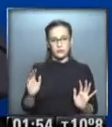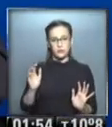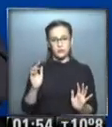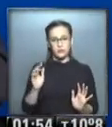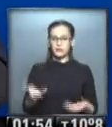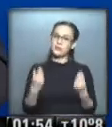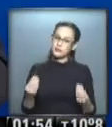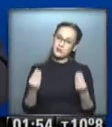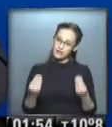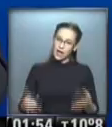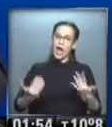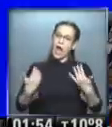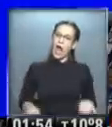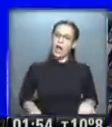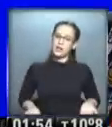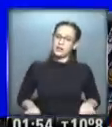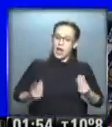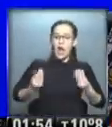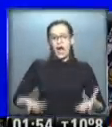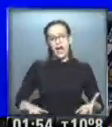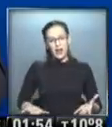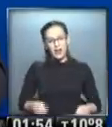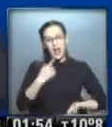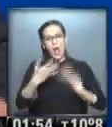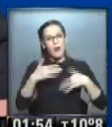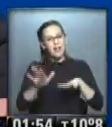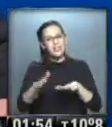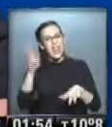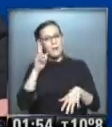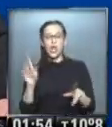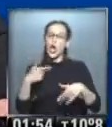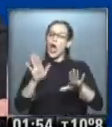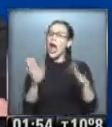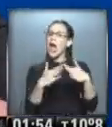Melconian. Con respeto, Melconian. Con respeto, claro. Melconian. Quédate en tu casa.